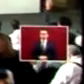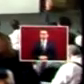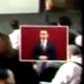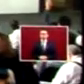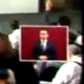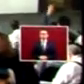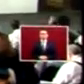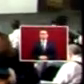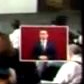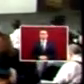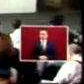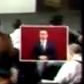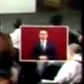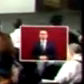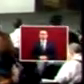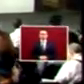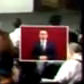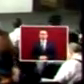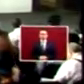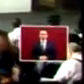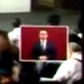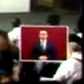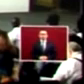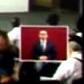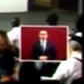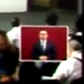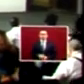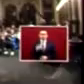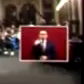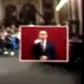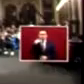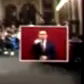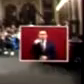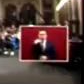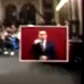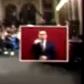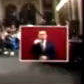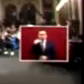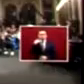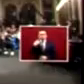Pero a las 2:30 de la tarde, en la transmisión en vivo, analizaremos a detalle este tema. Los espero.